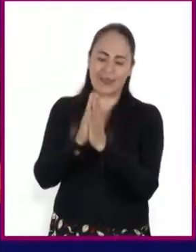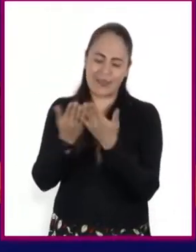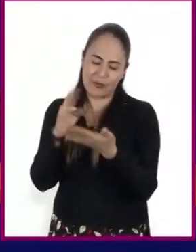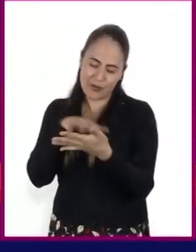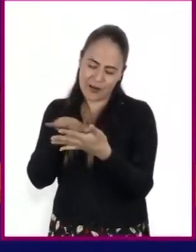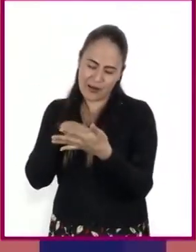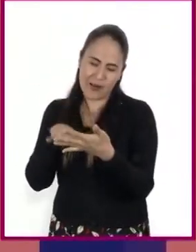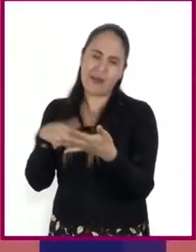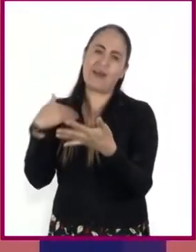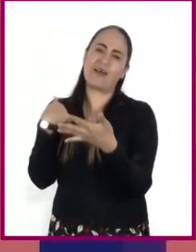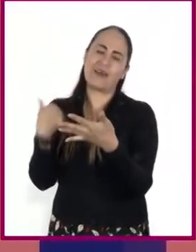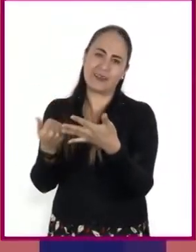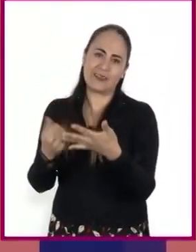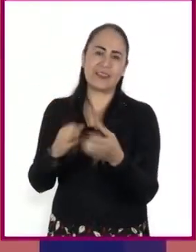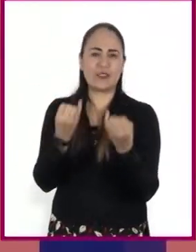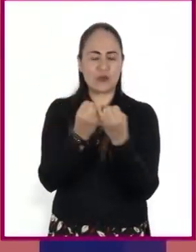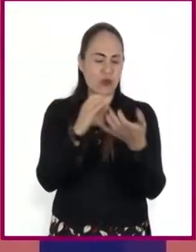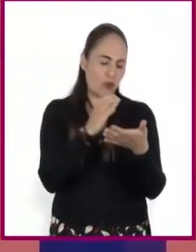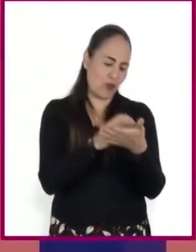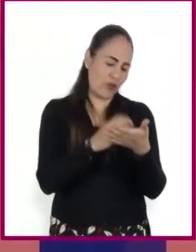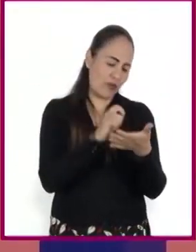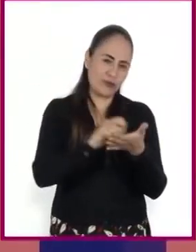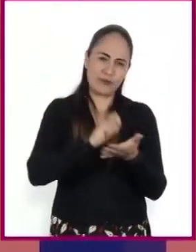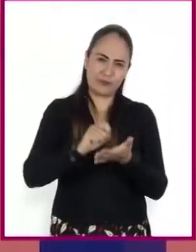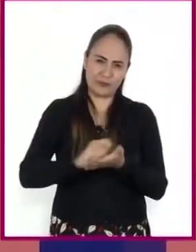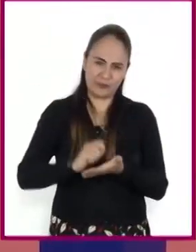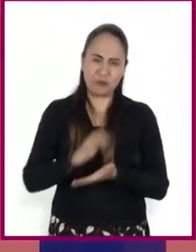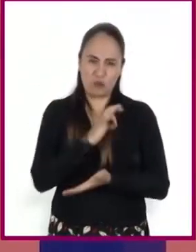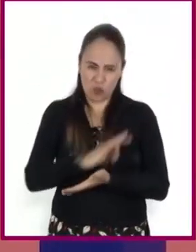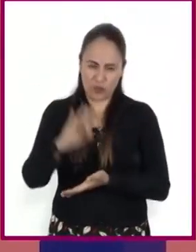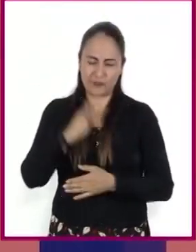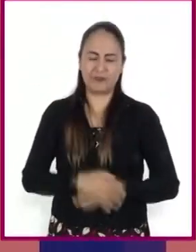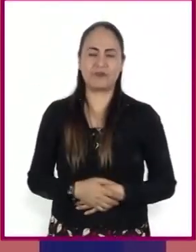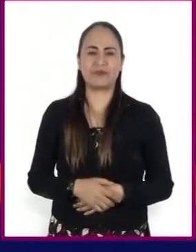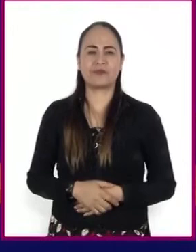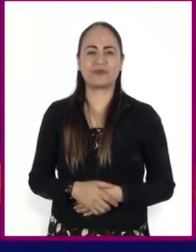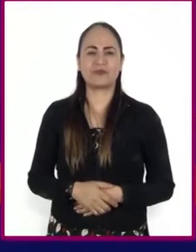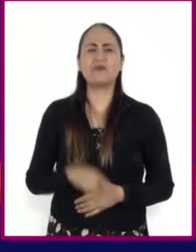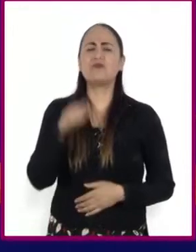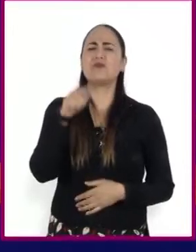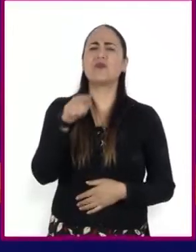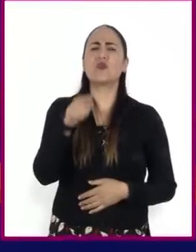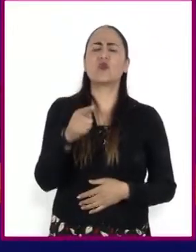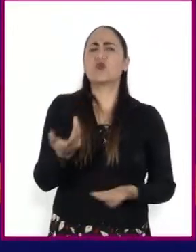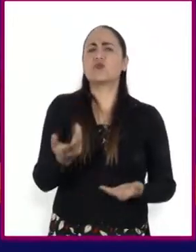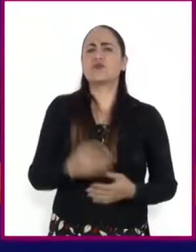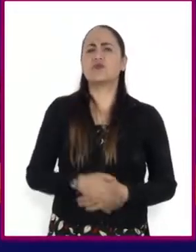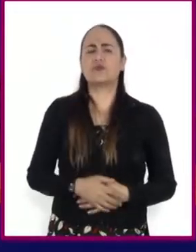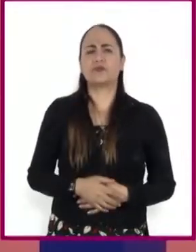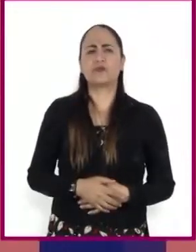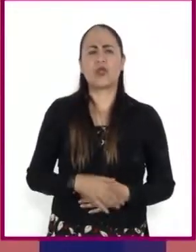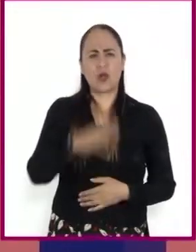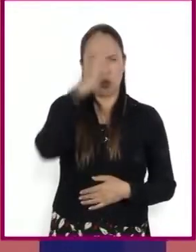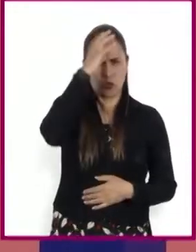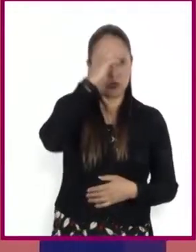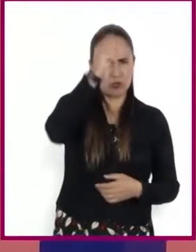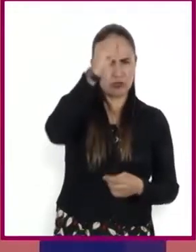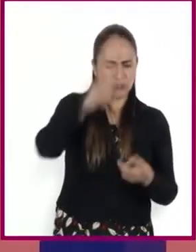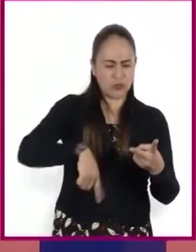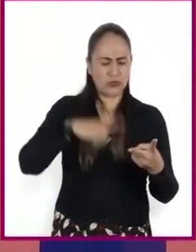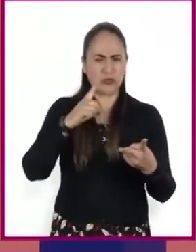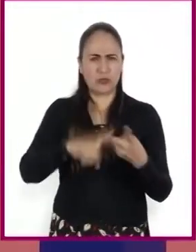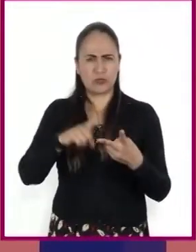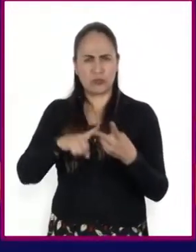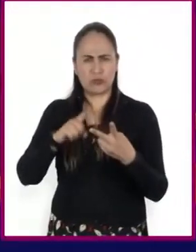libro de texto y revisar sus apuntes. Enrique, ¿en dónde crees que se pueden encontrar conceptos y definiciones?